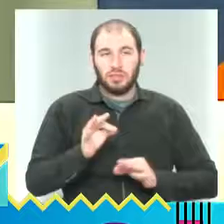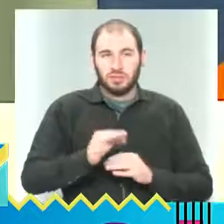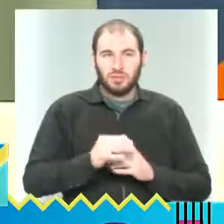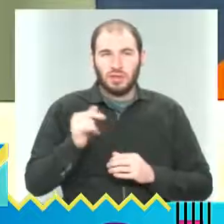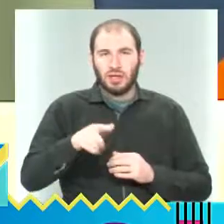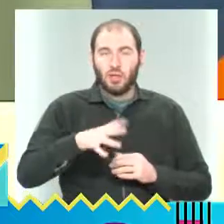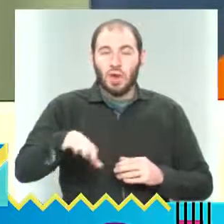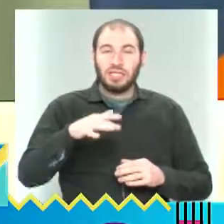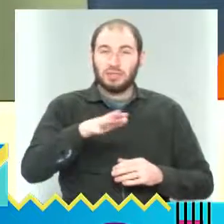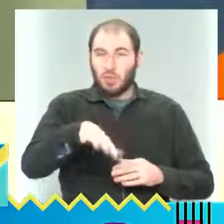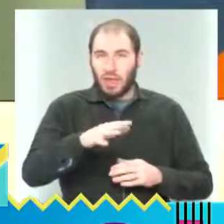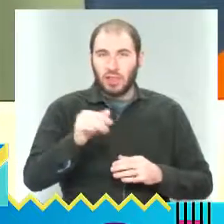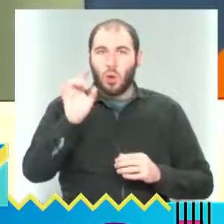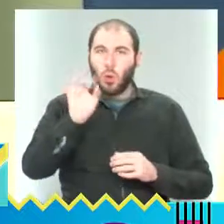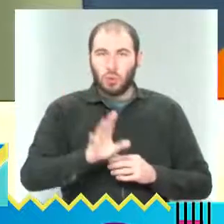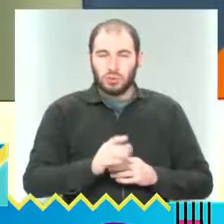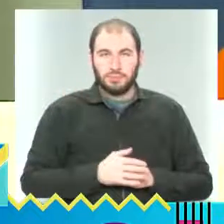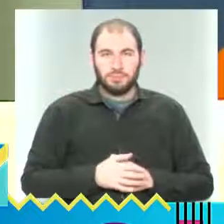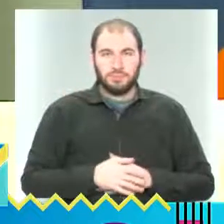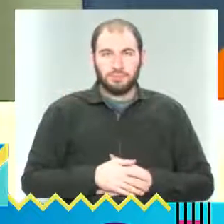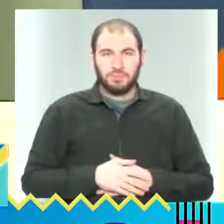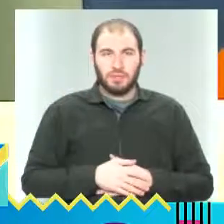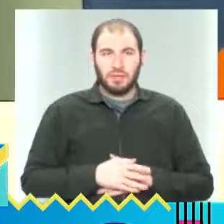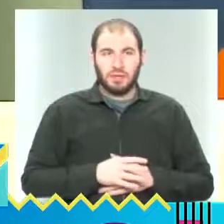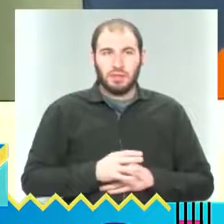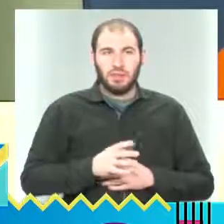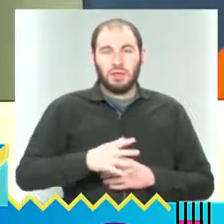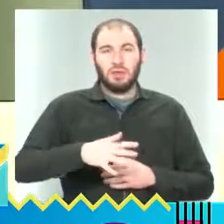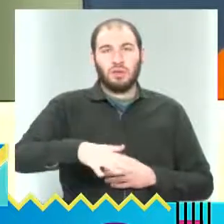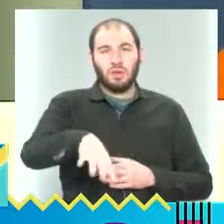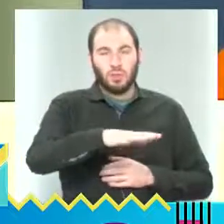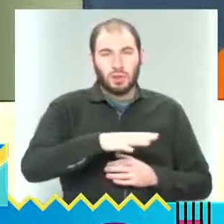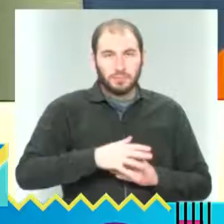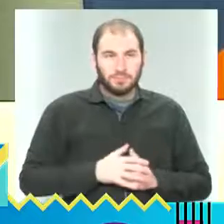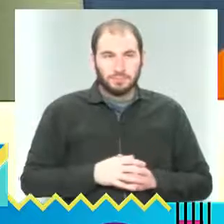Área Metropolitana, que no sea solamente las celdas